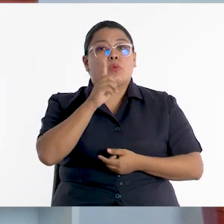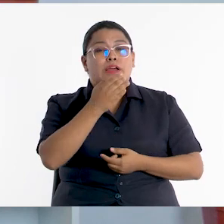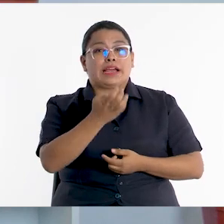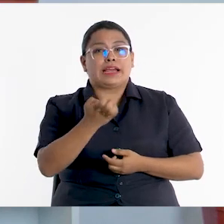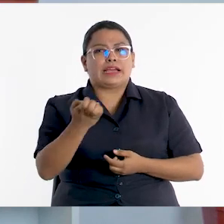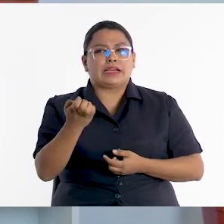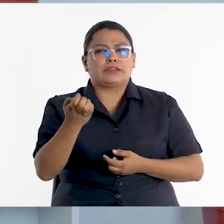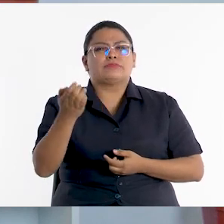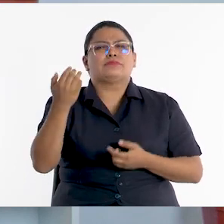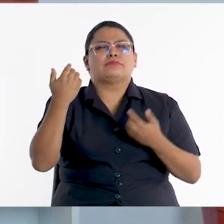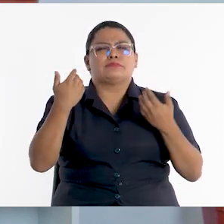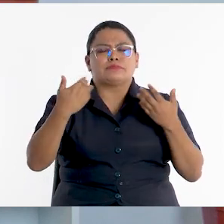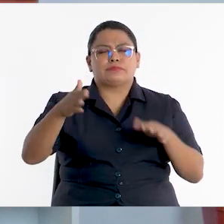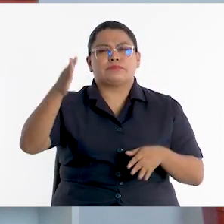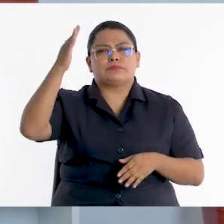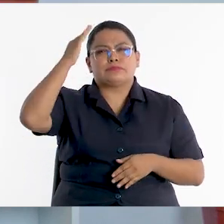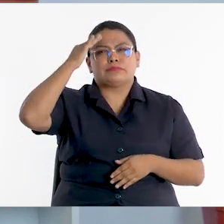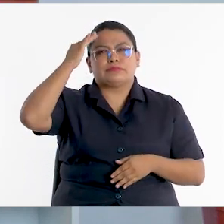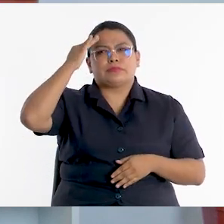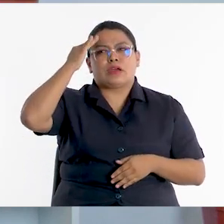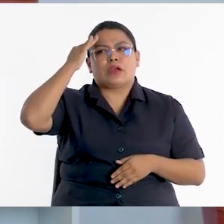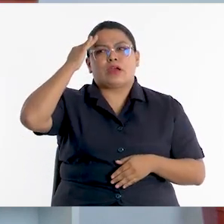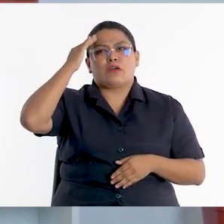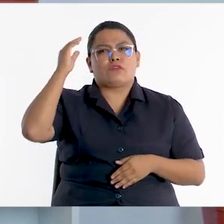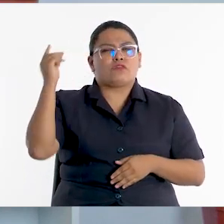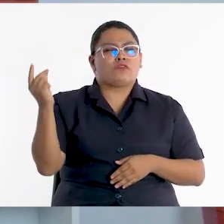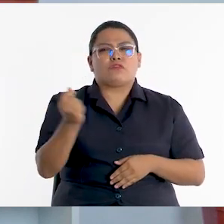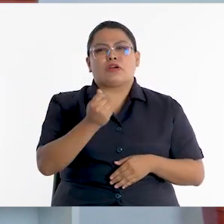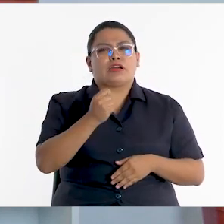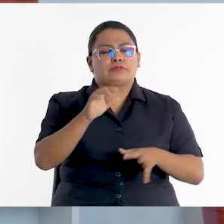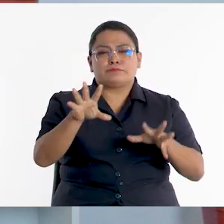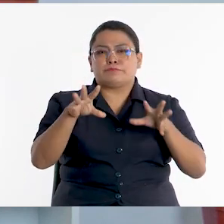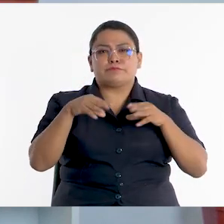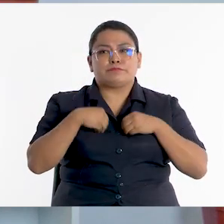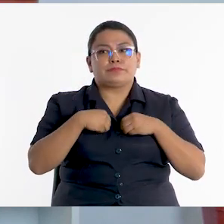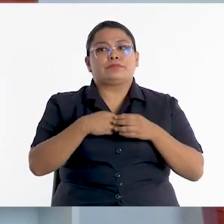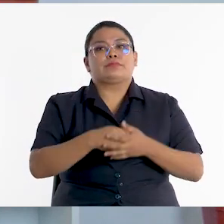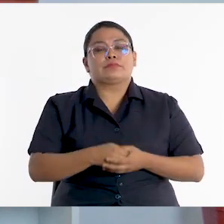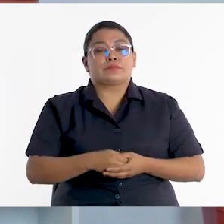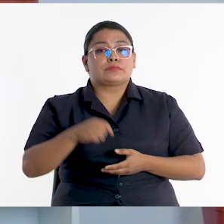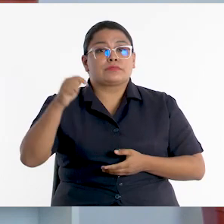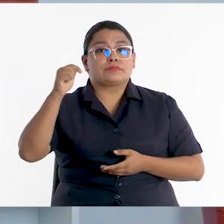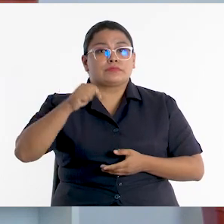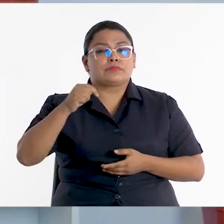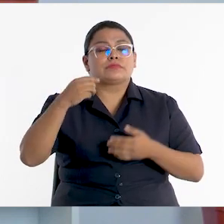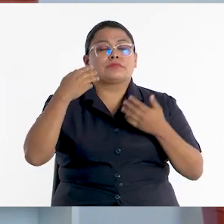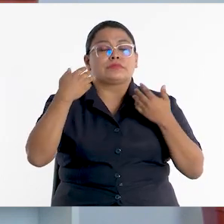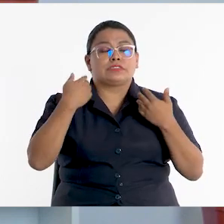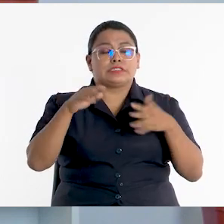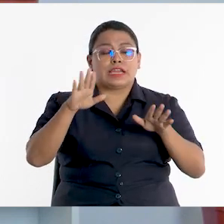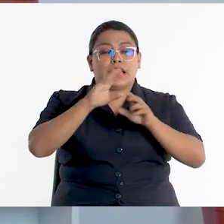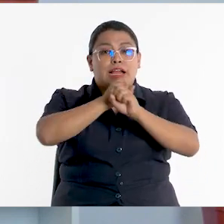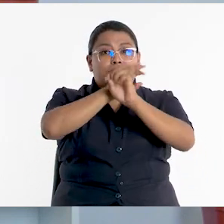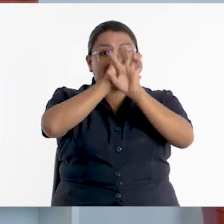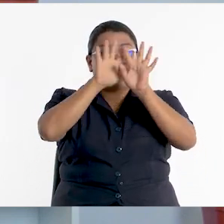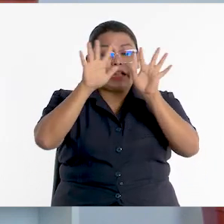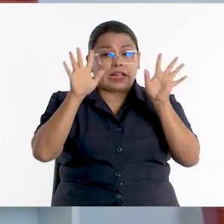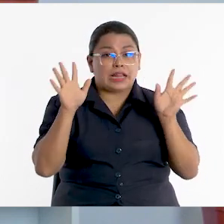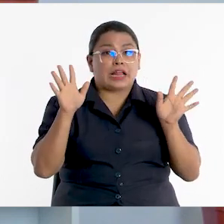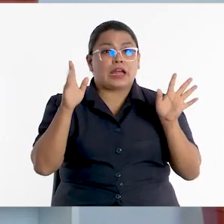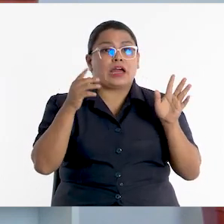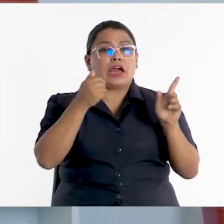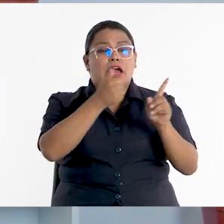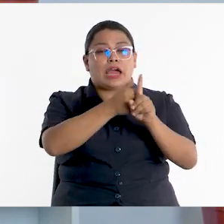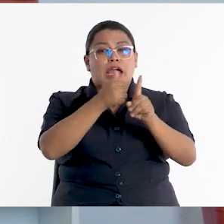elemento, aunque sabemos que los productos son bastante fáciles de obtener. Ahora, ya tengo claro cómo se